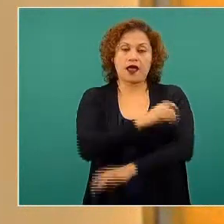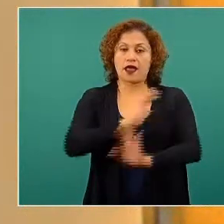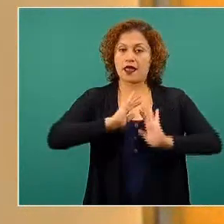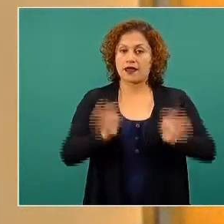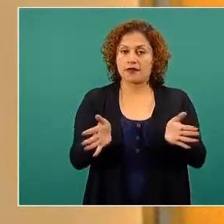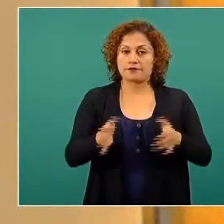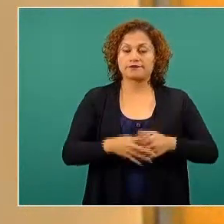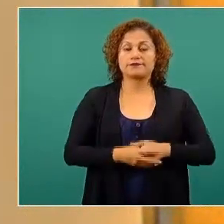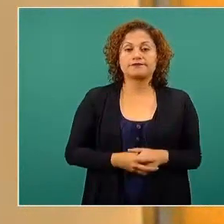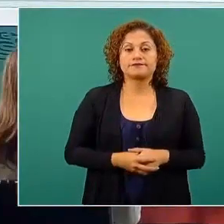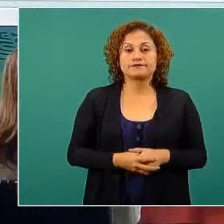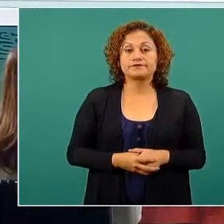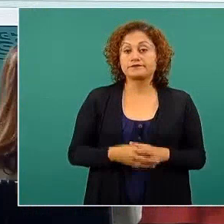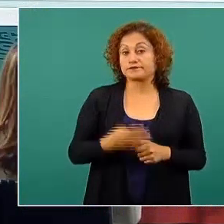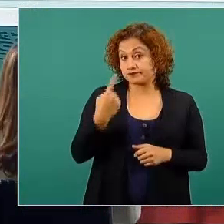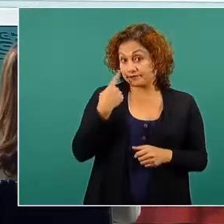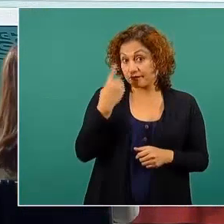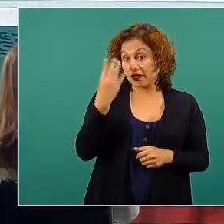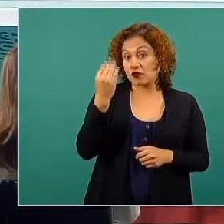SARS-CoV-2.